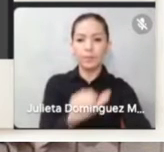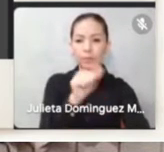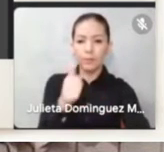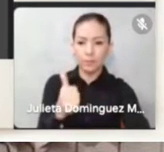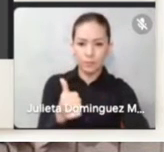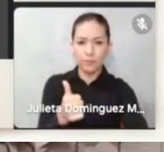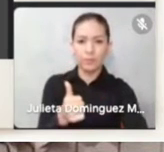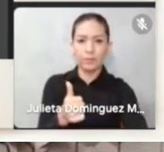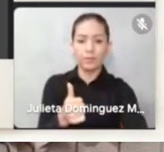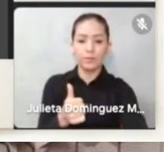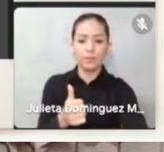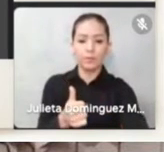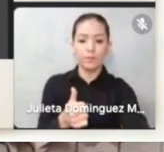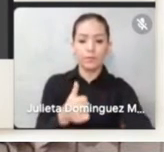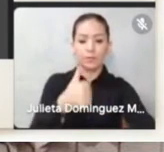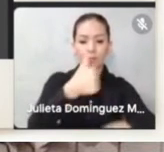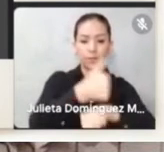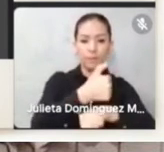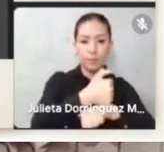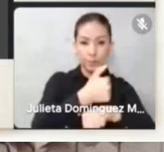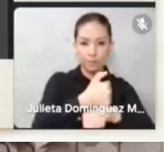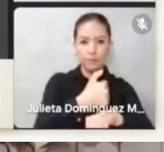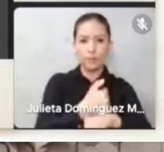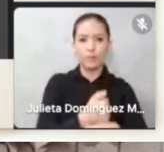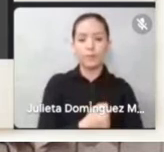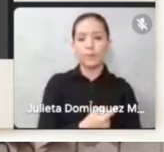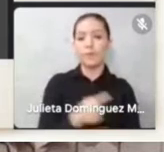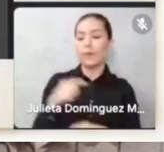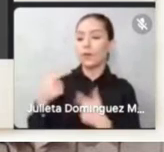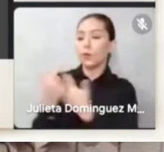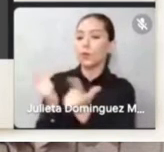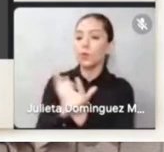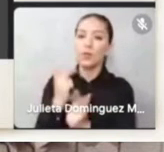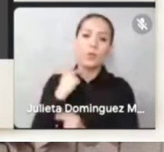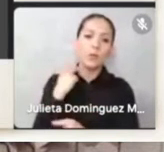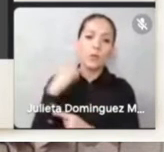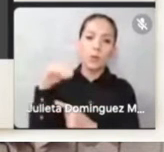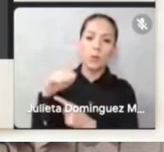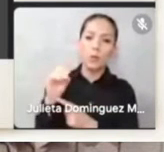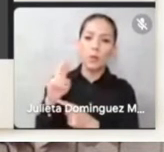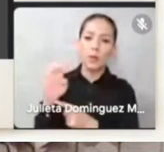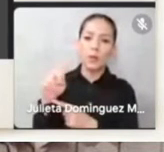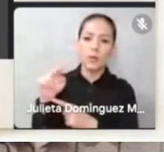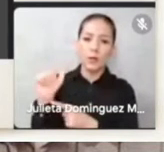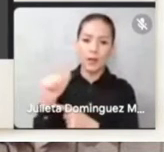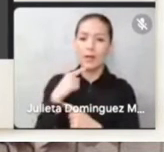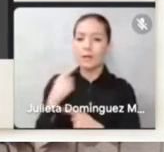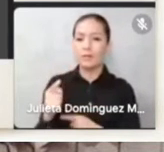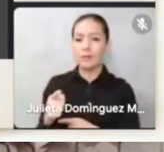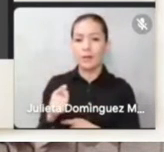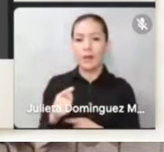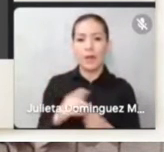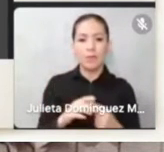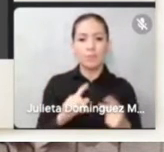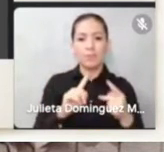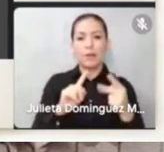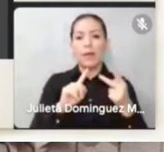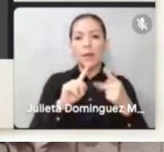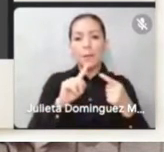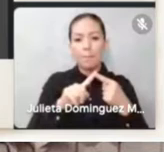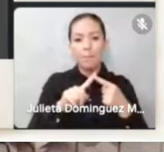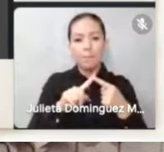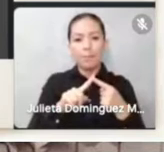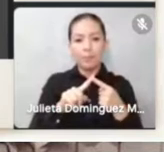duele del supuesto financiamiento ilegal por parte de las candidaturas de Graciela Ortiz González, Alejandro Díaz Villalobos y